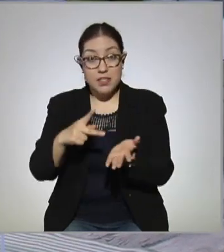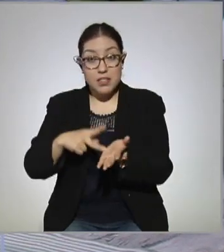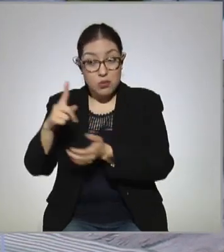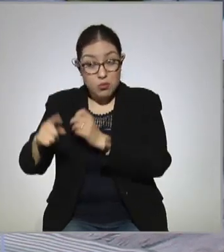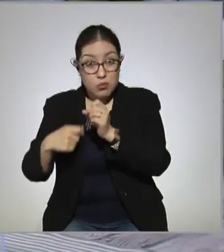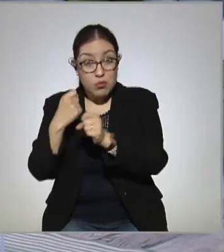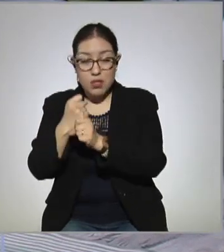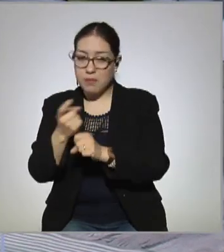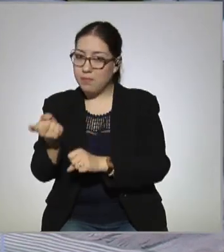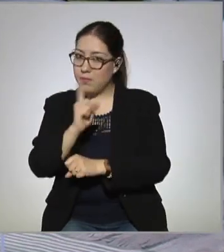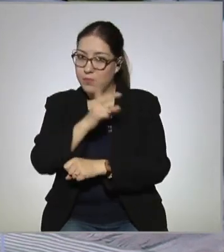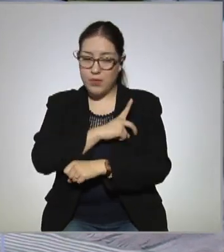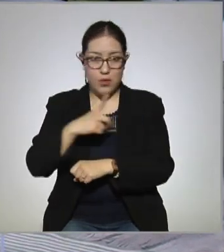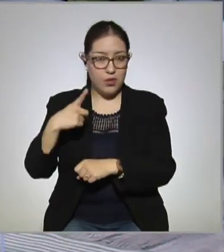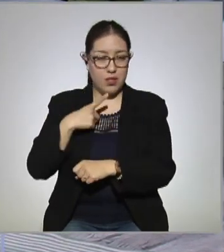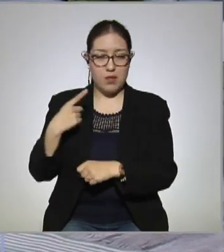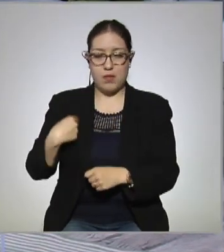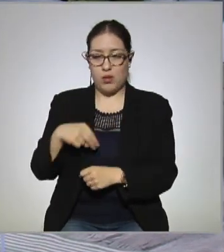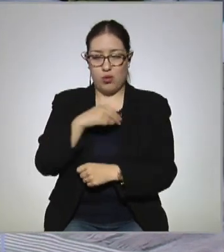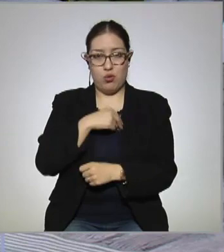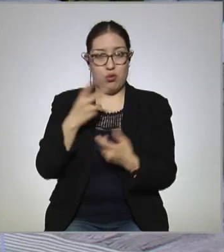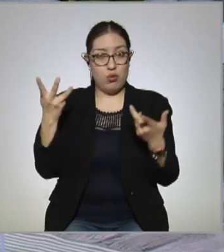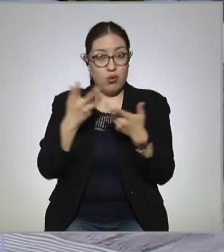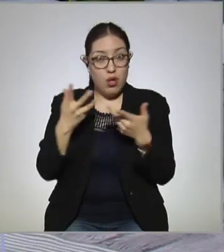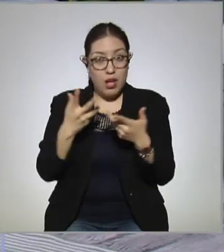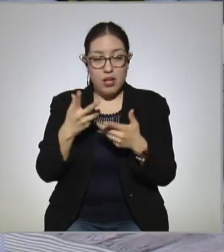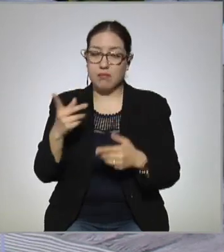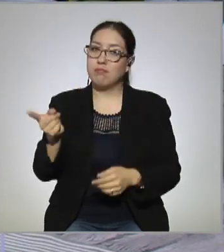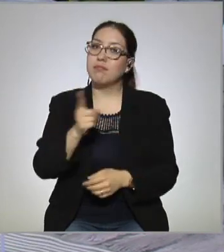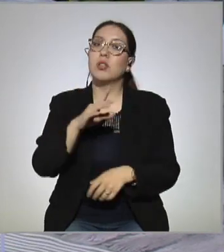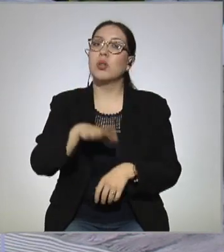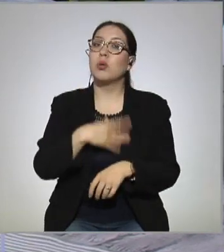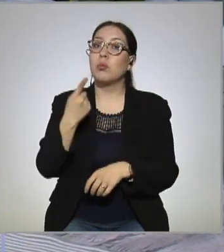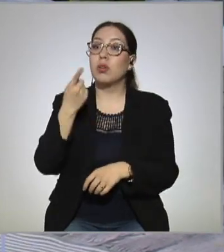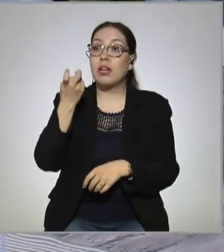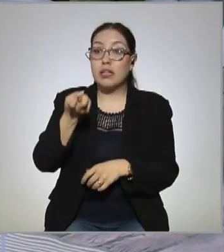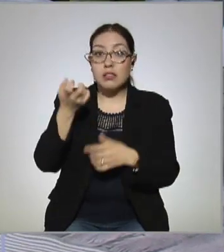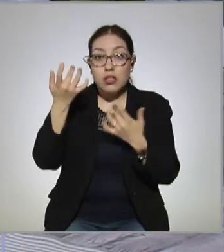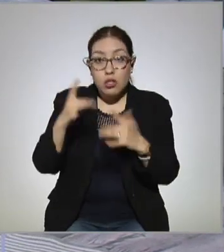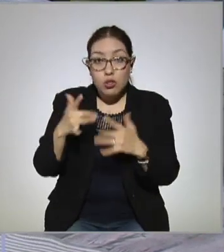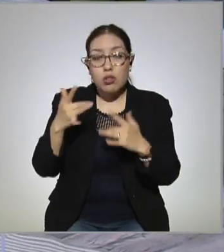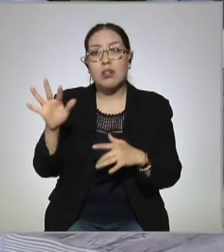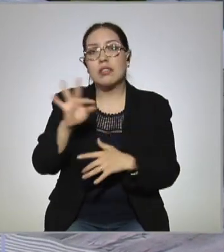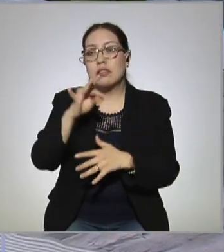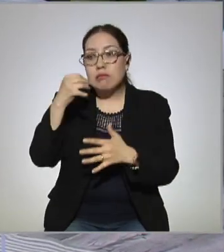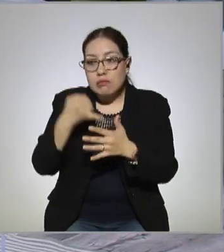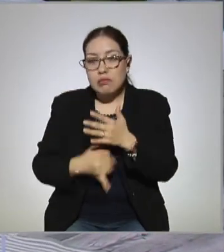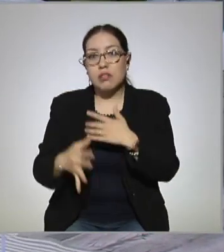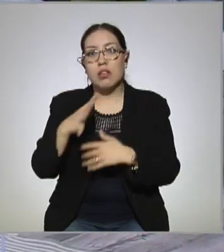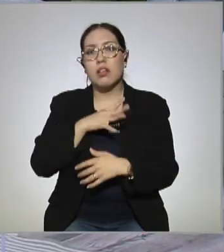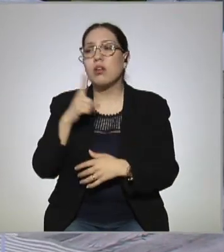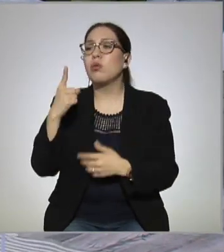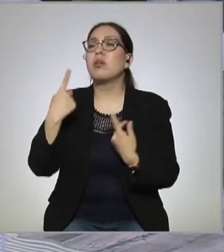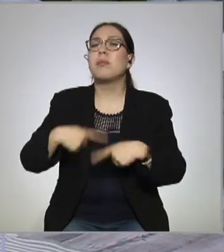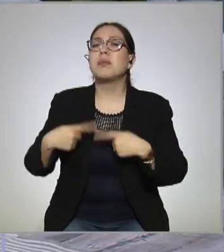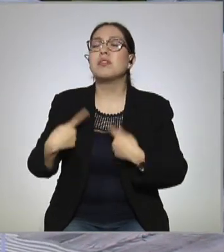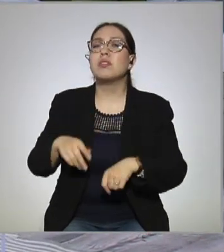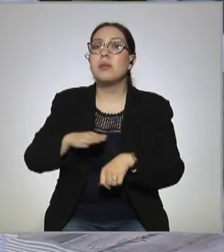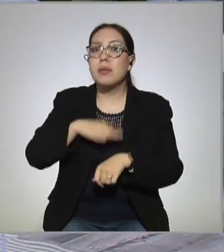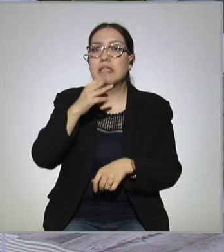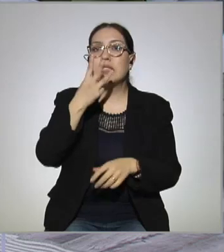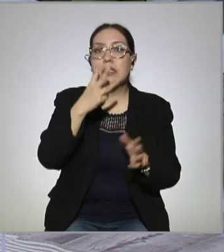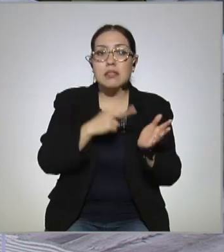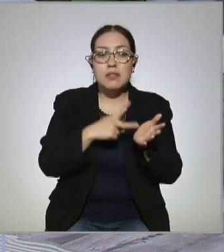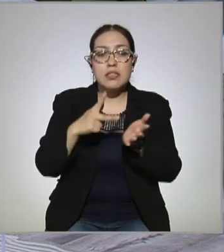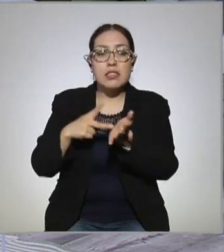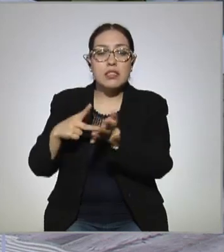Y nosotros como ortopedistas rara veces lo hacemos porque si persiste el dolor es que hay algo más, ¿no? ¿Qué pasa si una persona se infiltra más de las 3 veces al